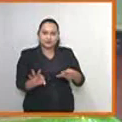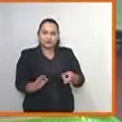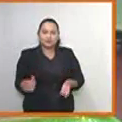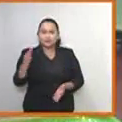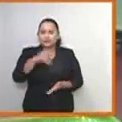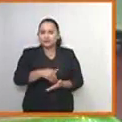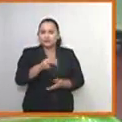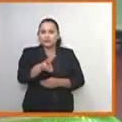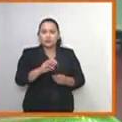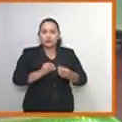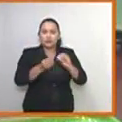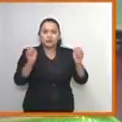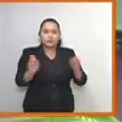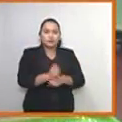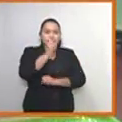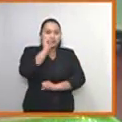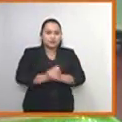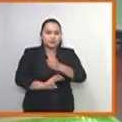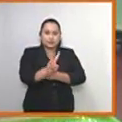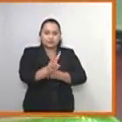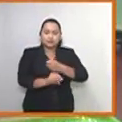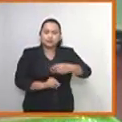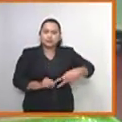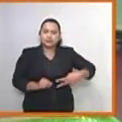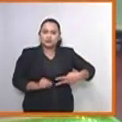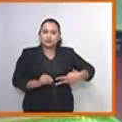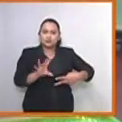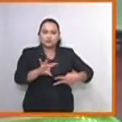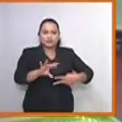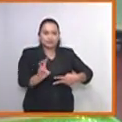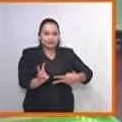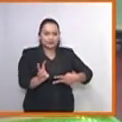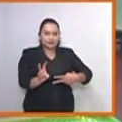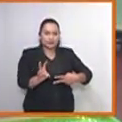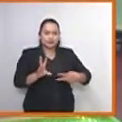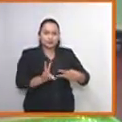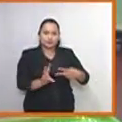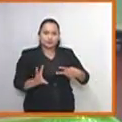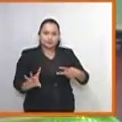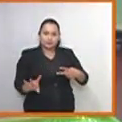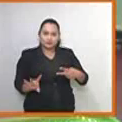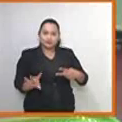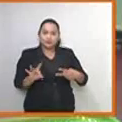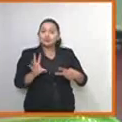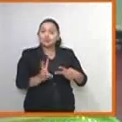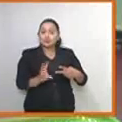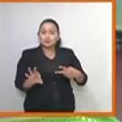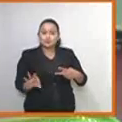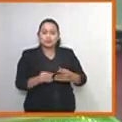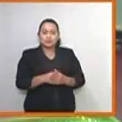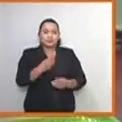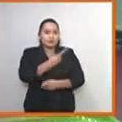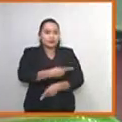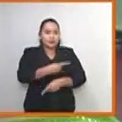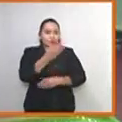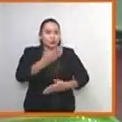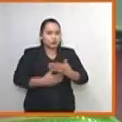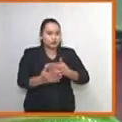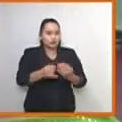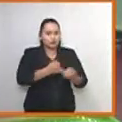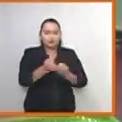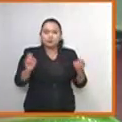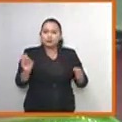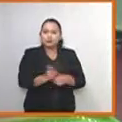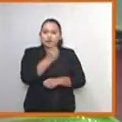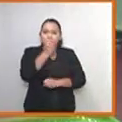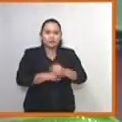79. Repito con mucho gusto, los dos números ganadores en premiados son el 87 y el 79. Y la diversión continúa pegando y ganando con Pega